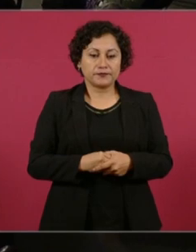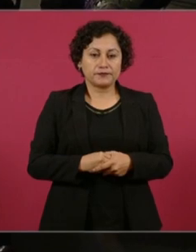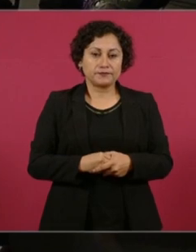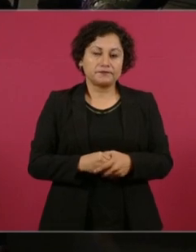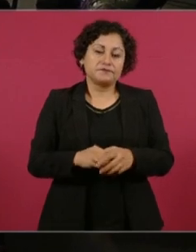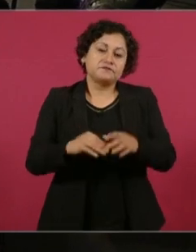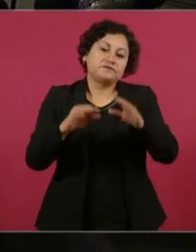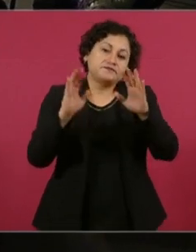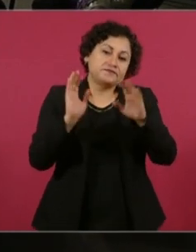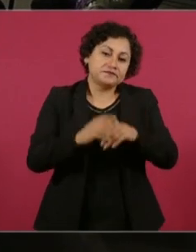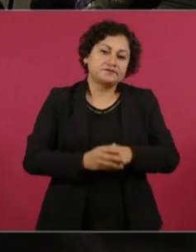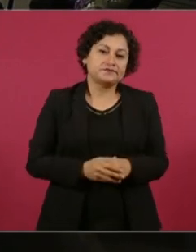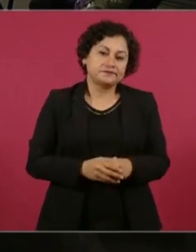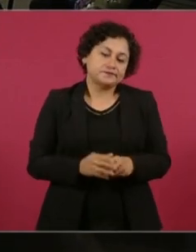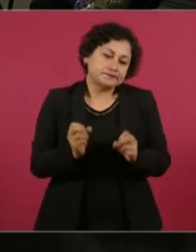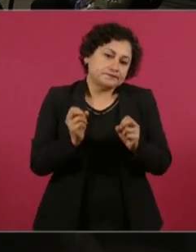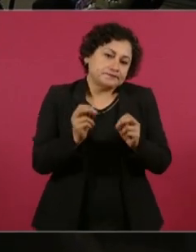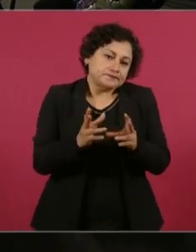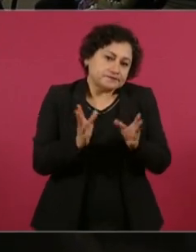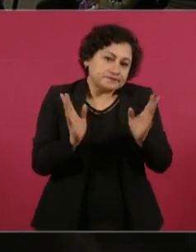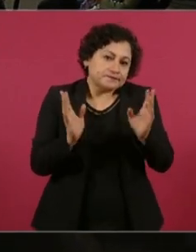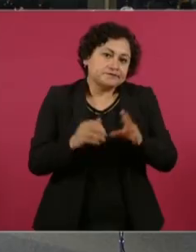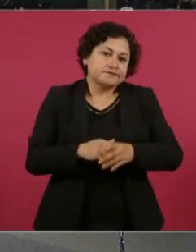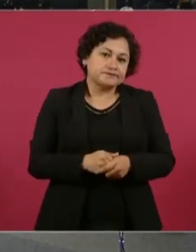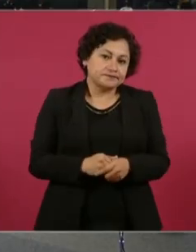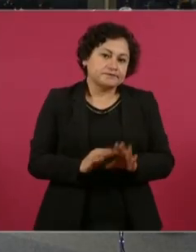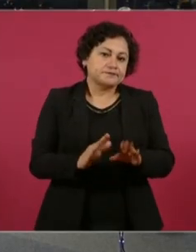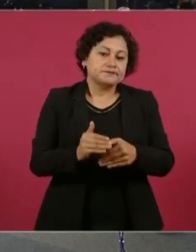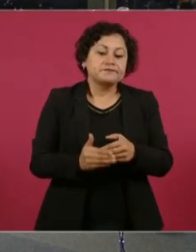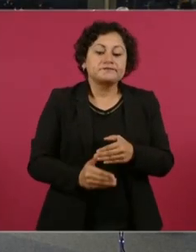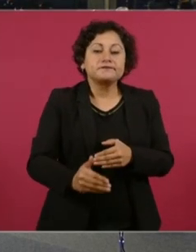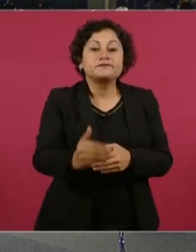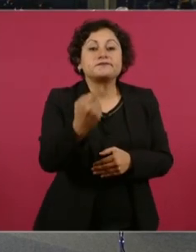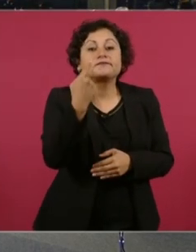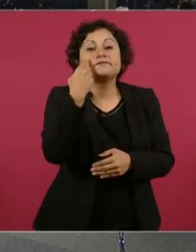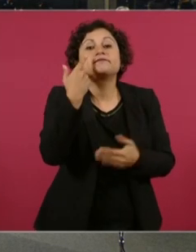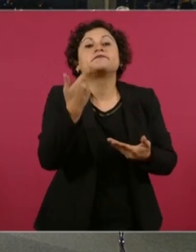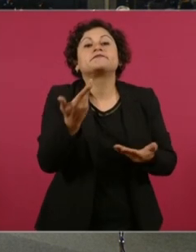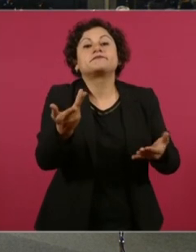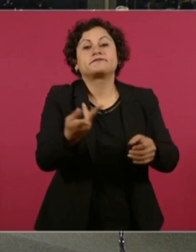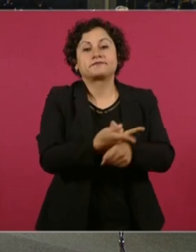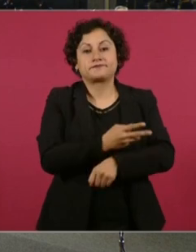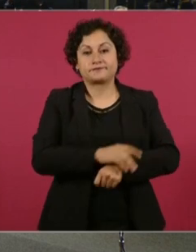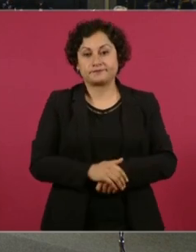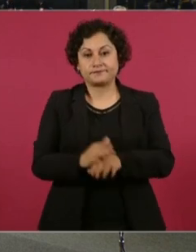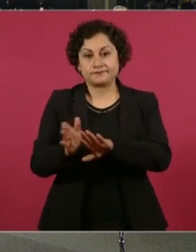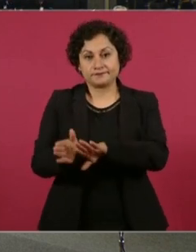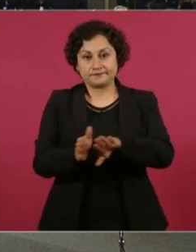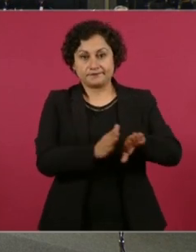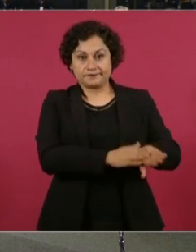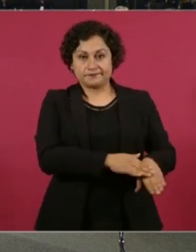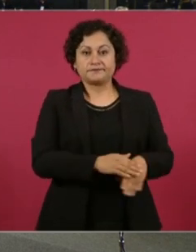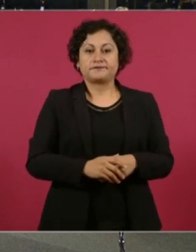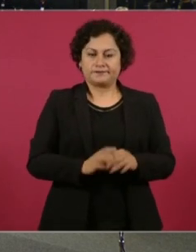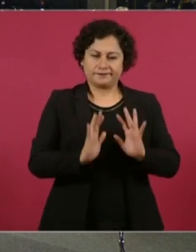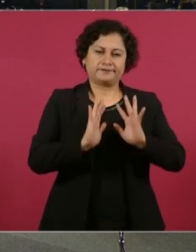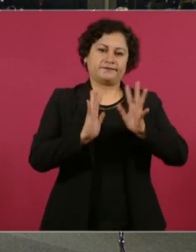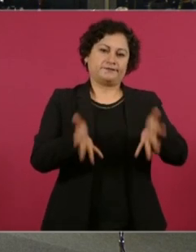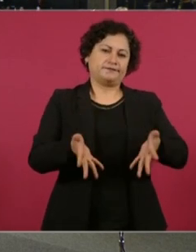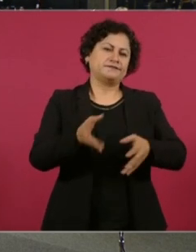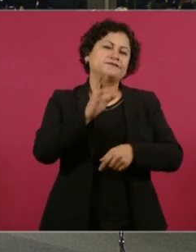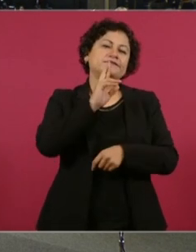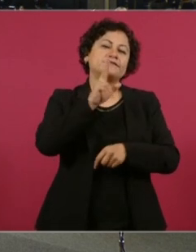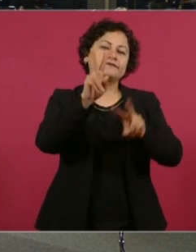Pero bueno, vamos a esperar a ver qué pasa. Bueno, ahora sí vamos ya. La salud,